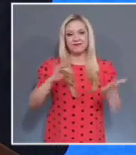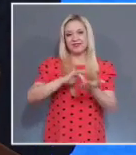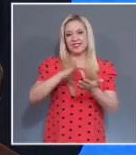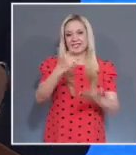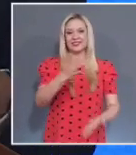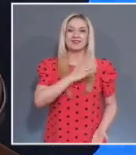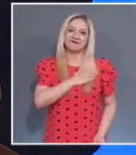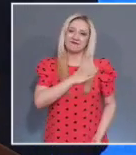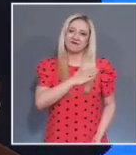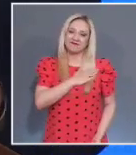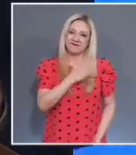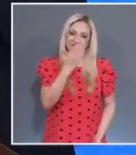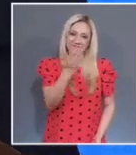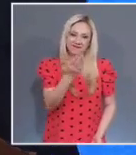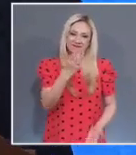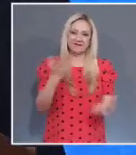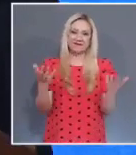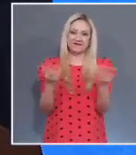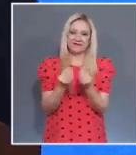Gracias.